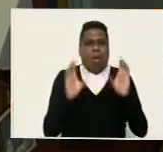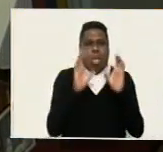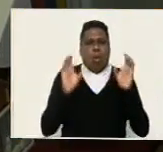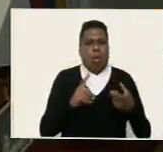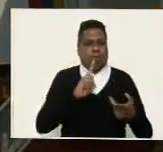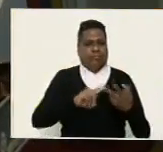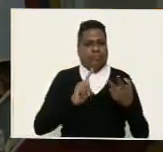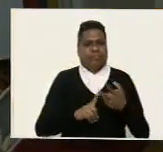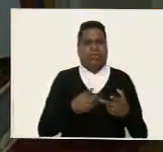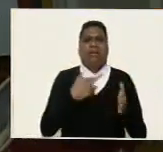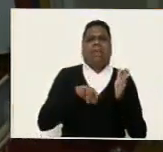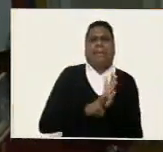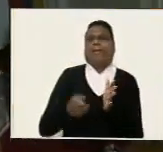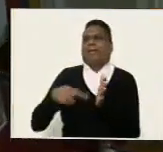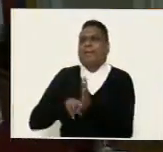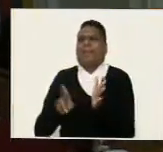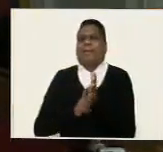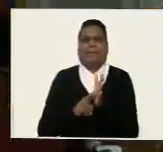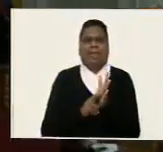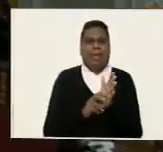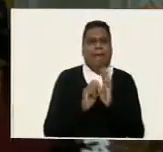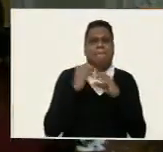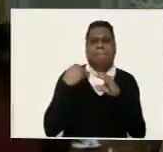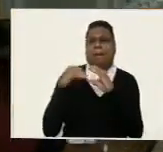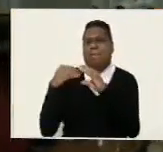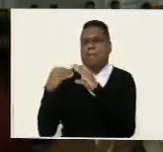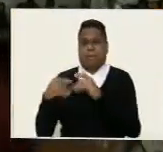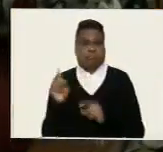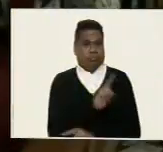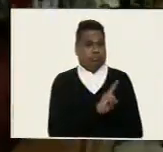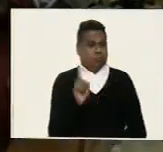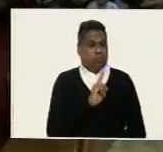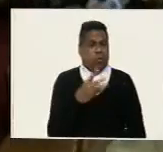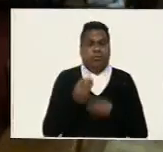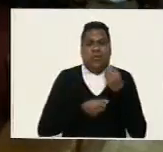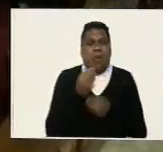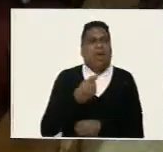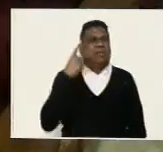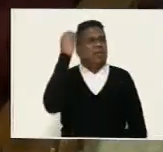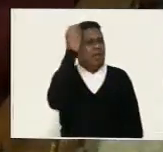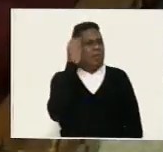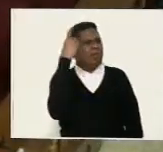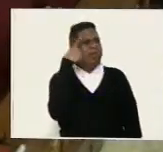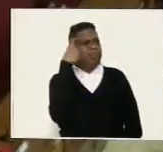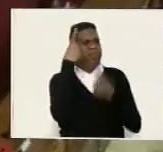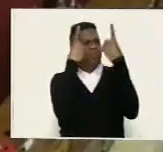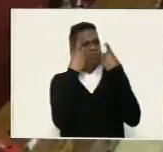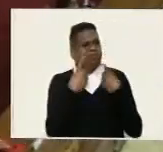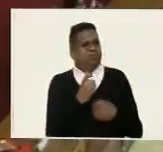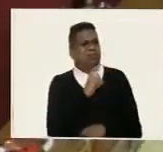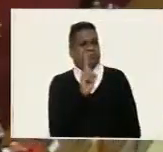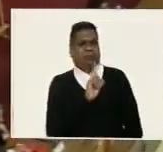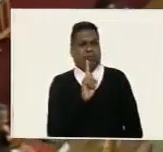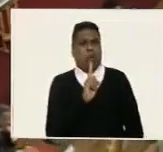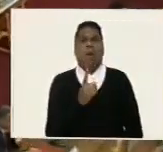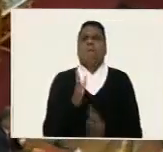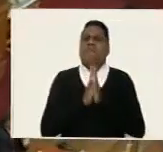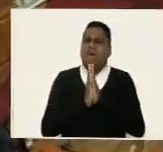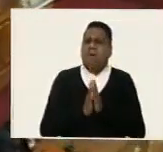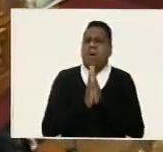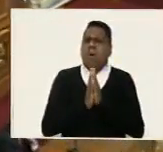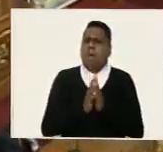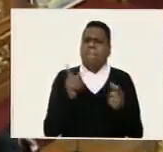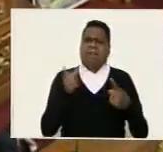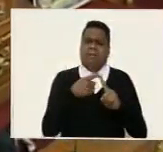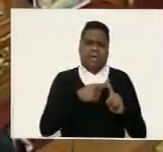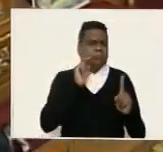cosas y no indaga y no investiga y no es autocrítica y no cuestiona las cosas. Y el llamado es a la juventud a que cuestione todo lo que ve en las redes